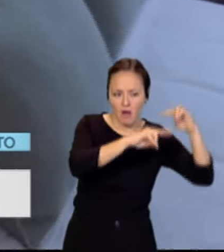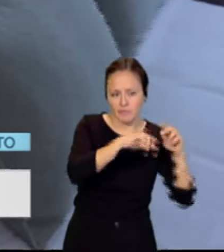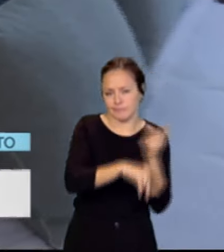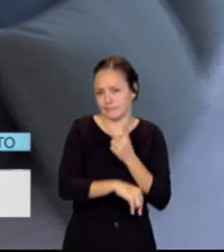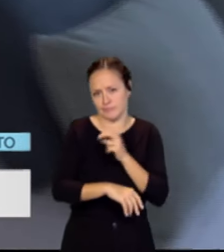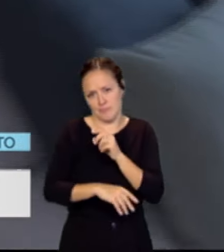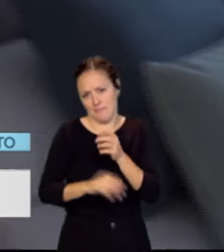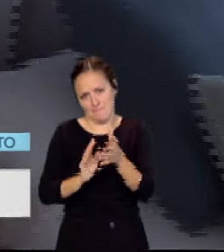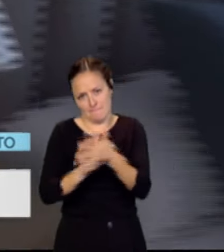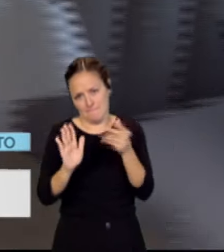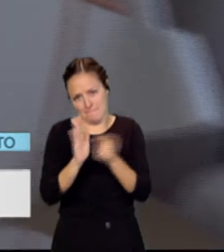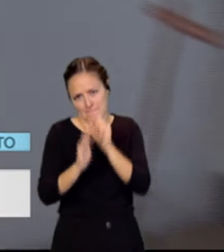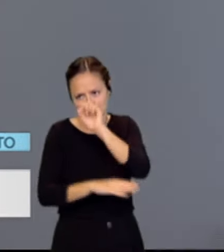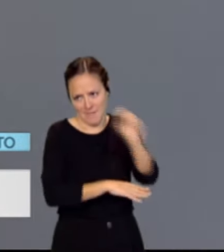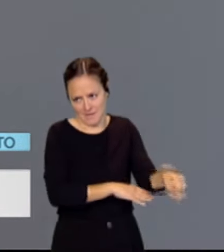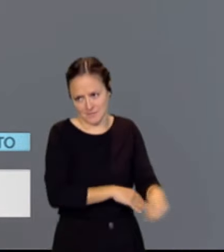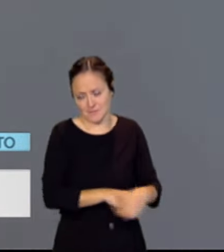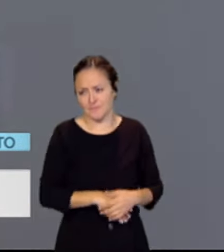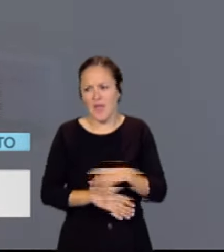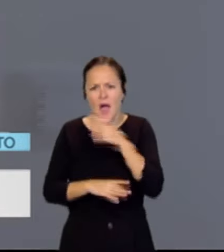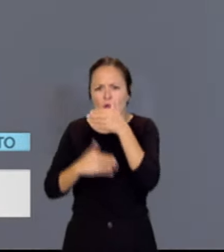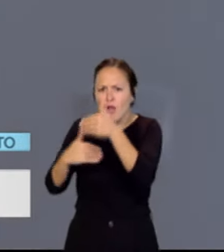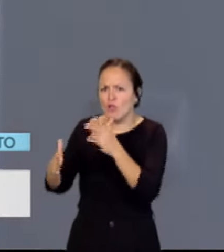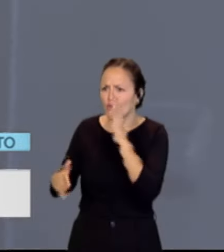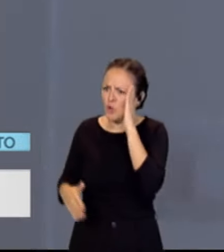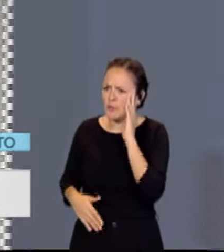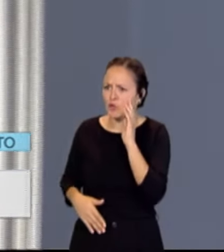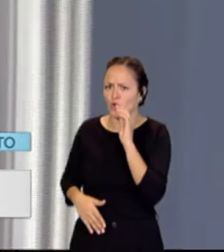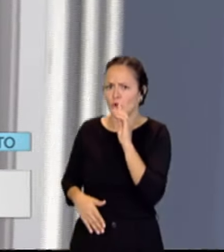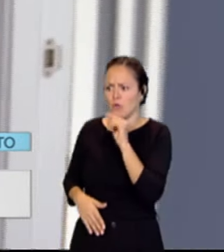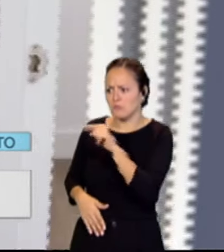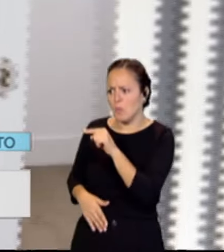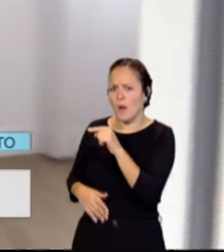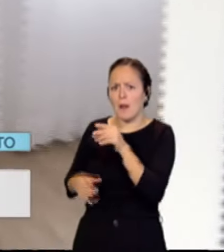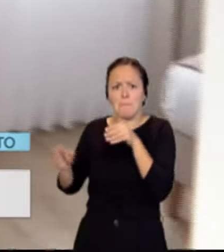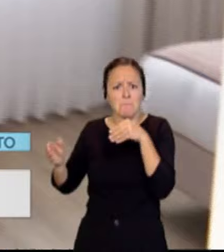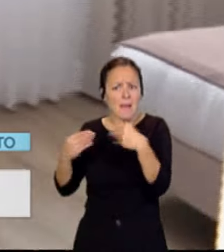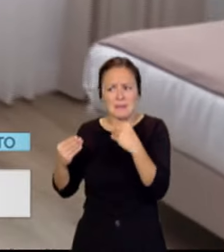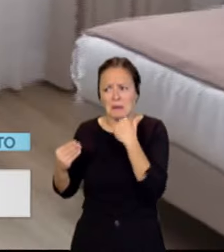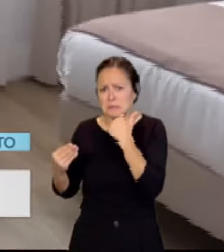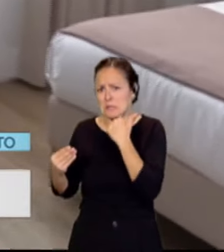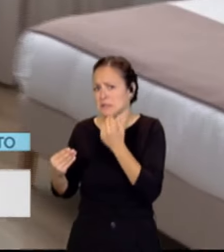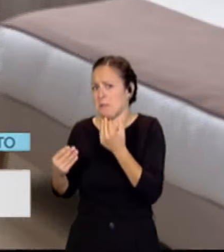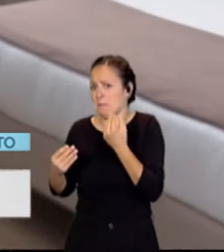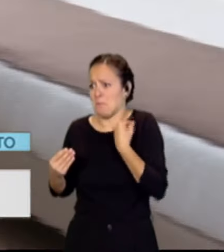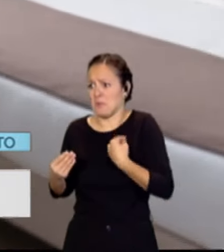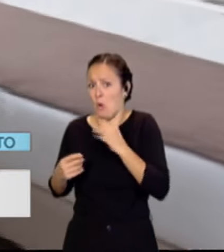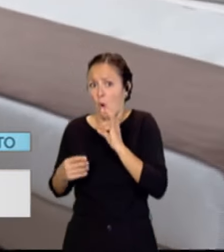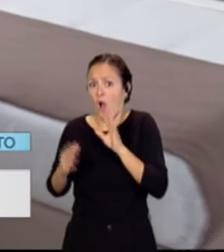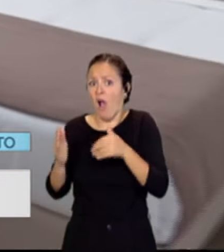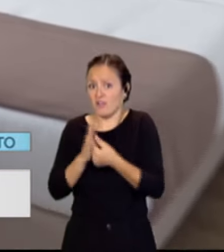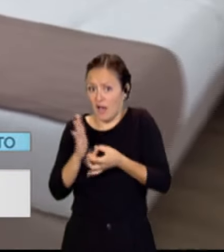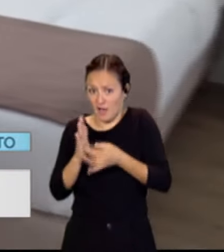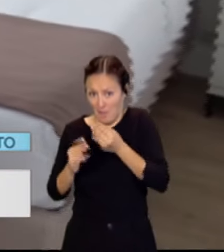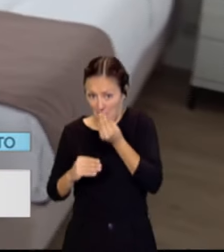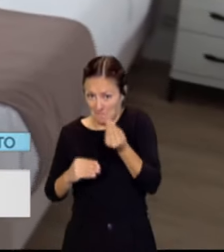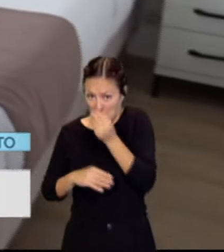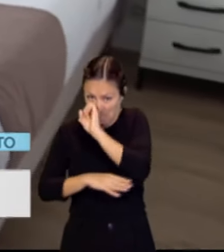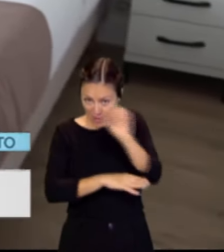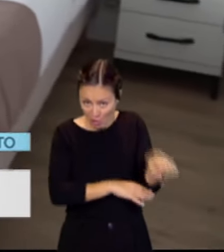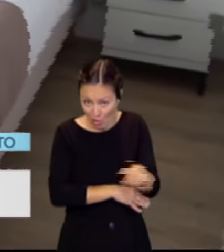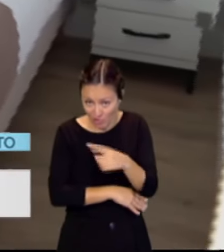estamos viendo ahora mismo el dormitorio Cristo usted hablaba de que los materiales son prácticamente los mismos o incluso con mejores calidades Sí